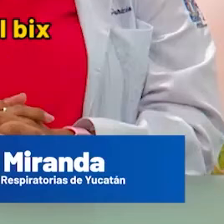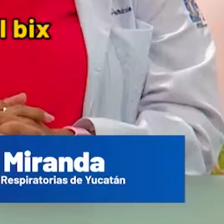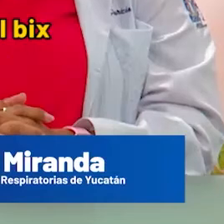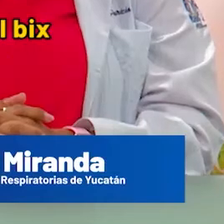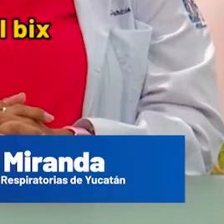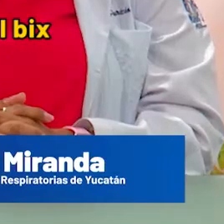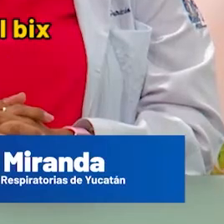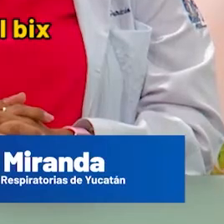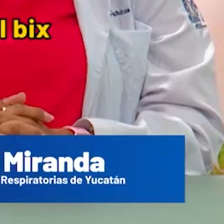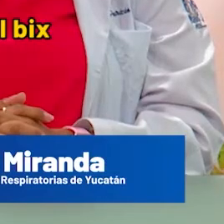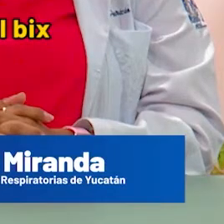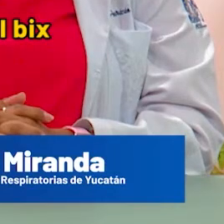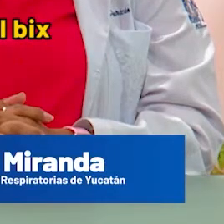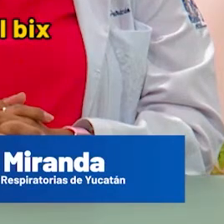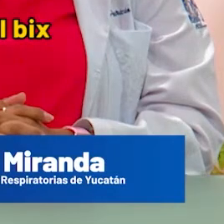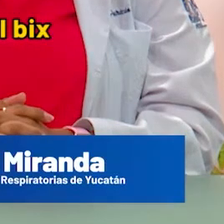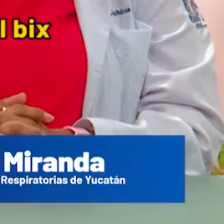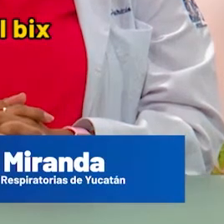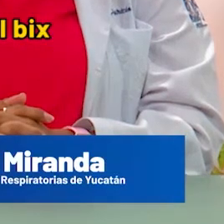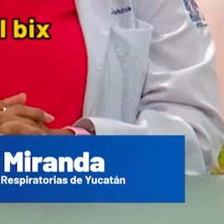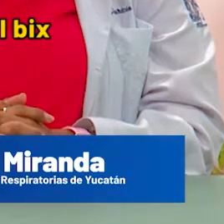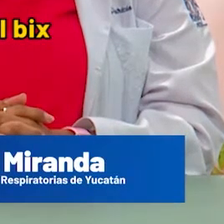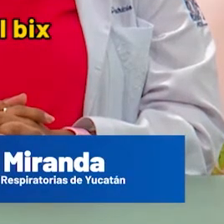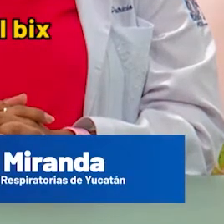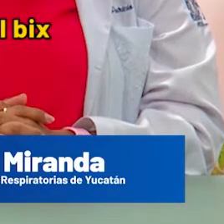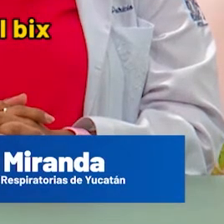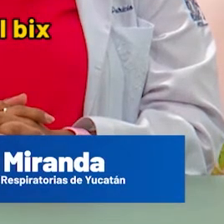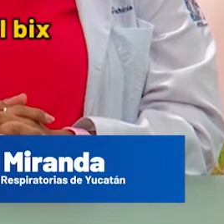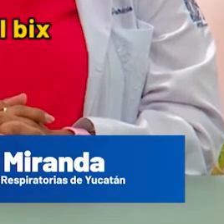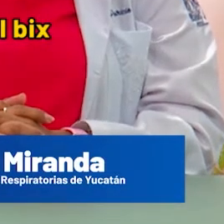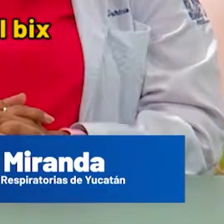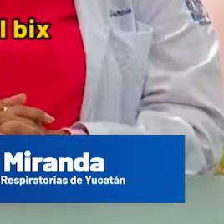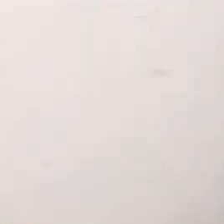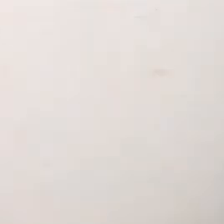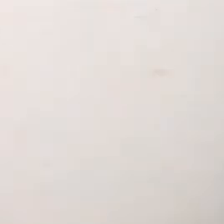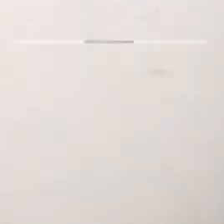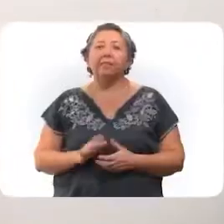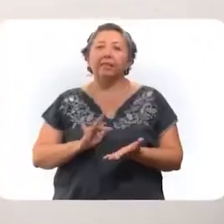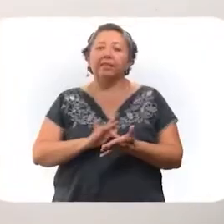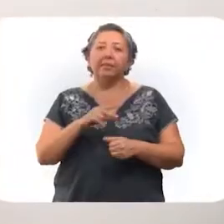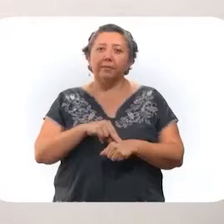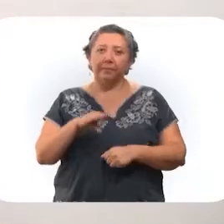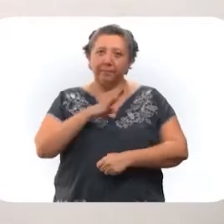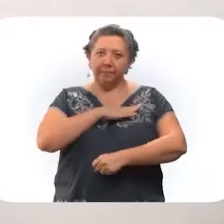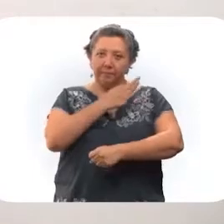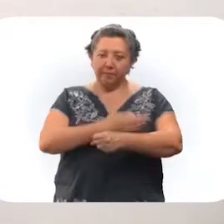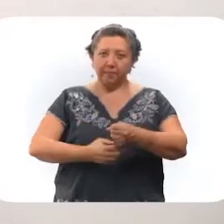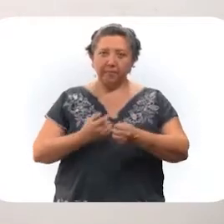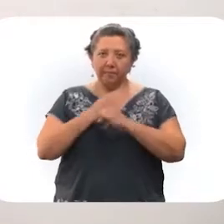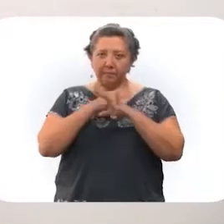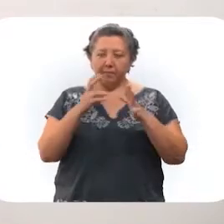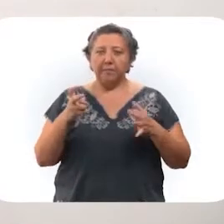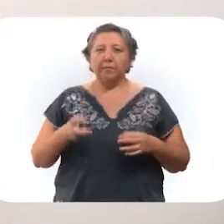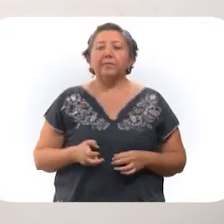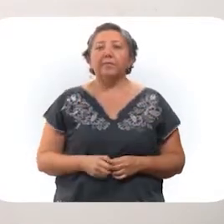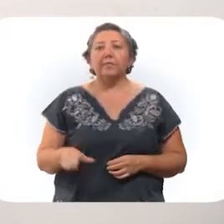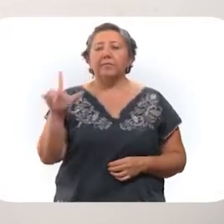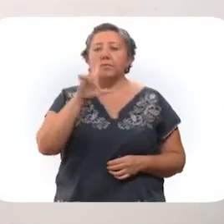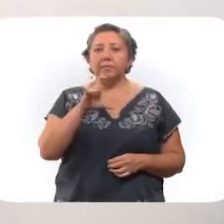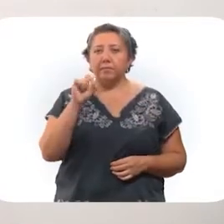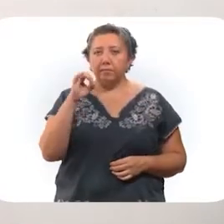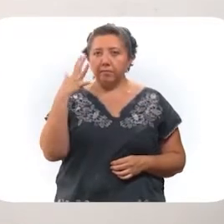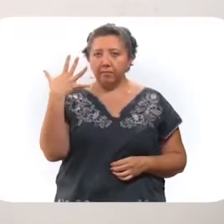Buenas tardes. Nos permitimos dar el informe diario relacionado con el COVID-19. Adelante, doctora. Gracias, doctora. Buenas tardes. Este es el parte médico de este